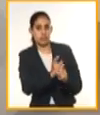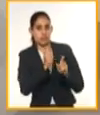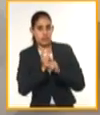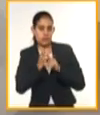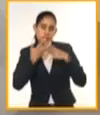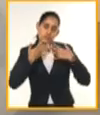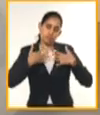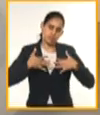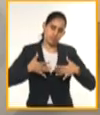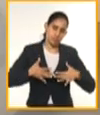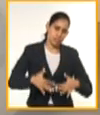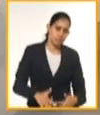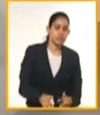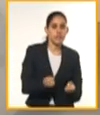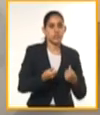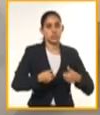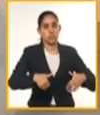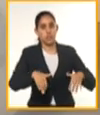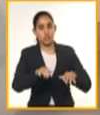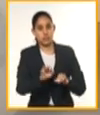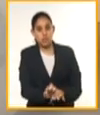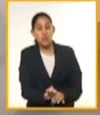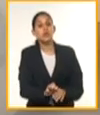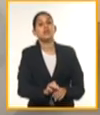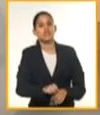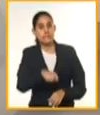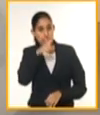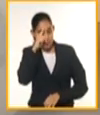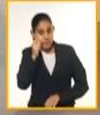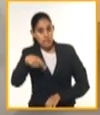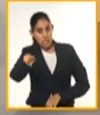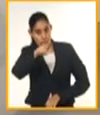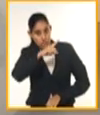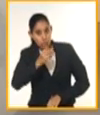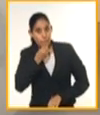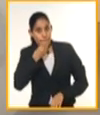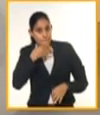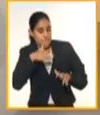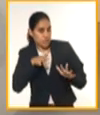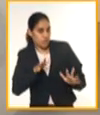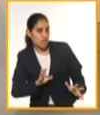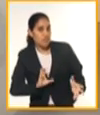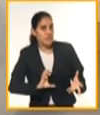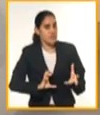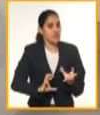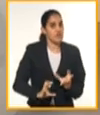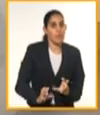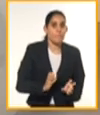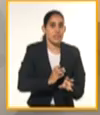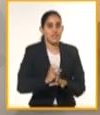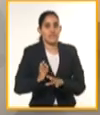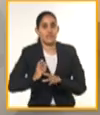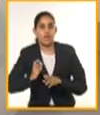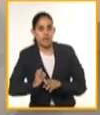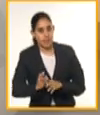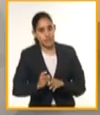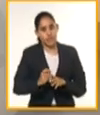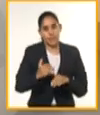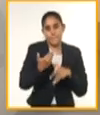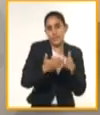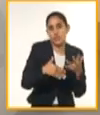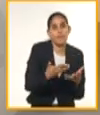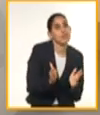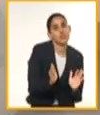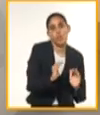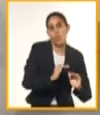aplacar. Es que incluso yo creo que ahí sí ellos intentaron crear una atmósfera que no fuera